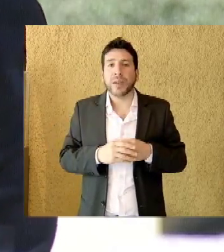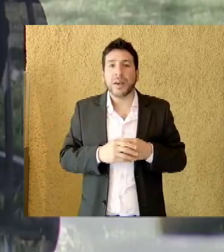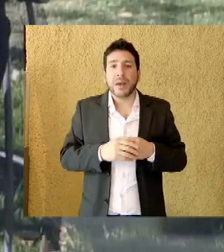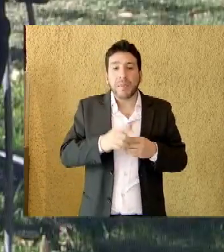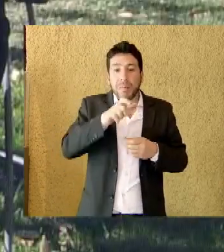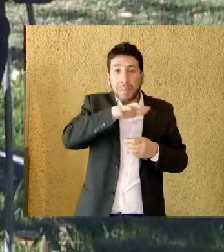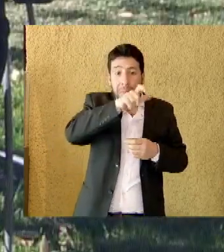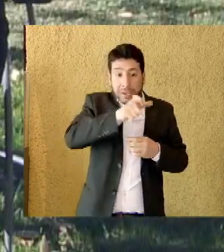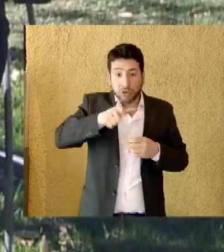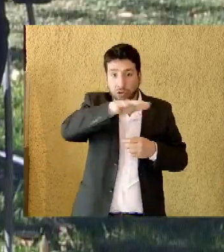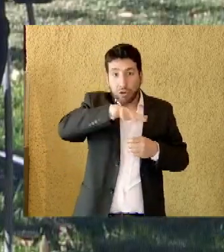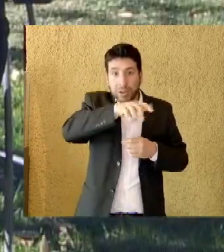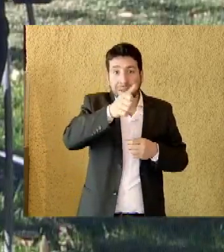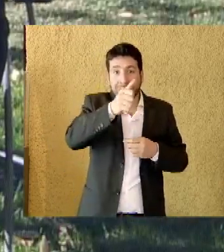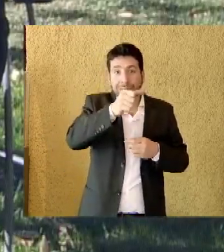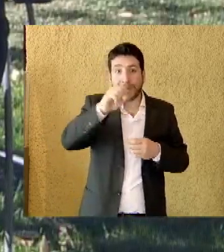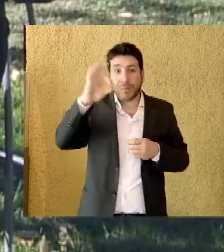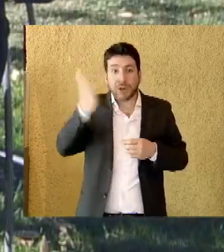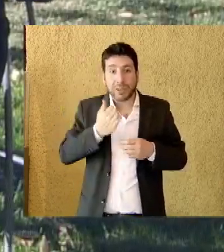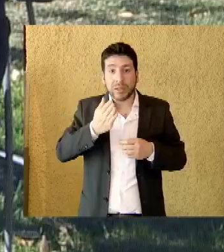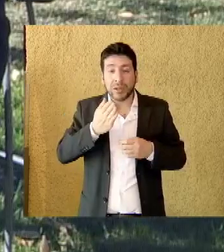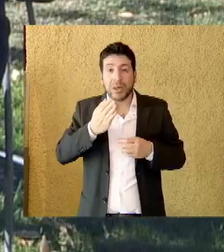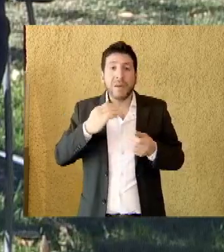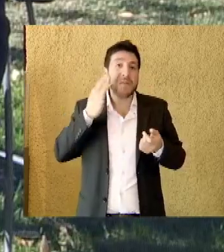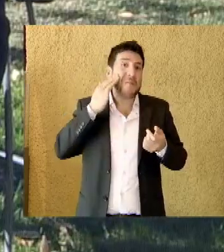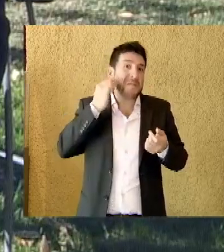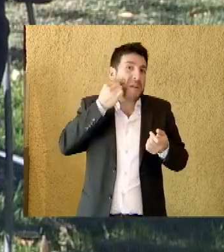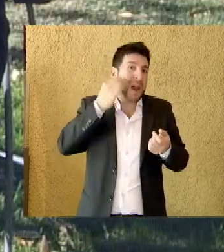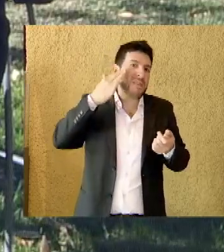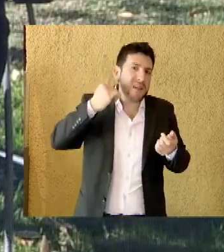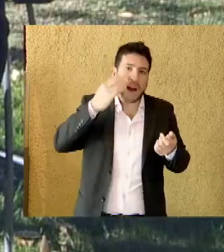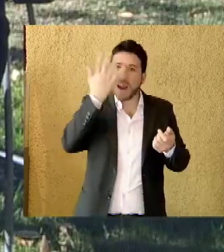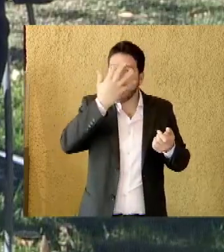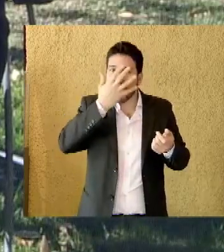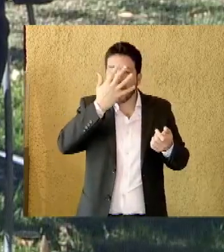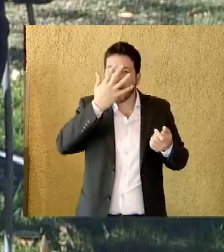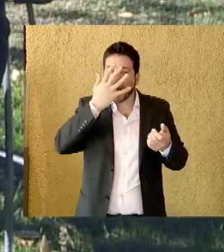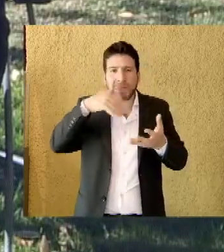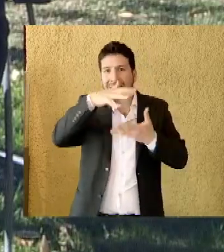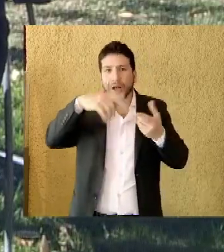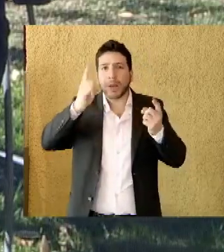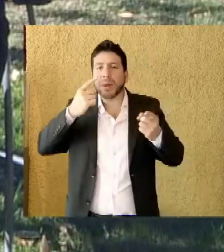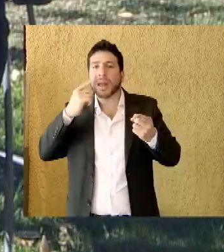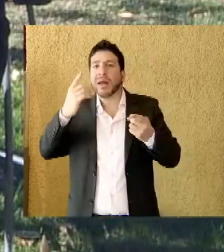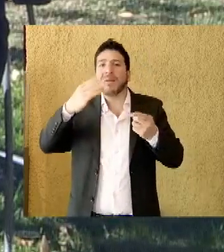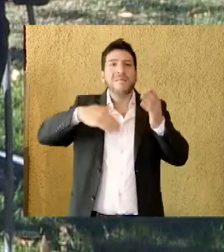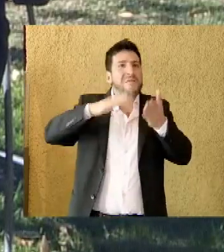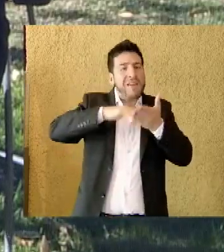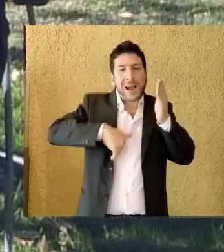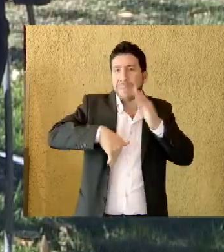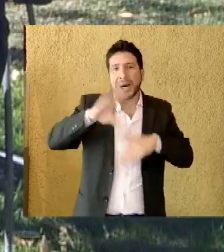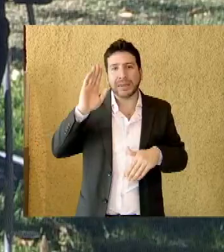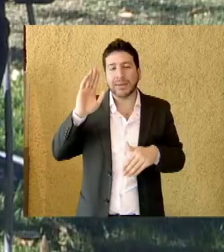de la población es blanca, negra, mestiza y mulata. Uh-huh. Y el resto es blanco. Con lo cual también empezamos a ver